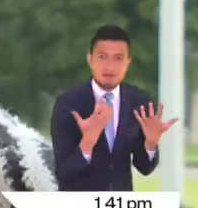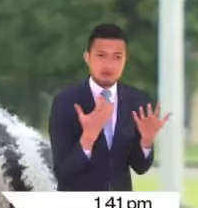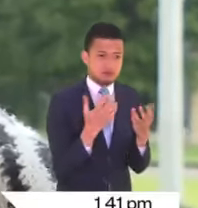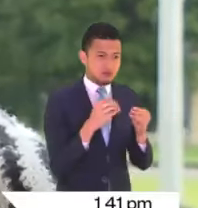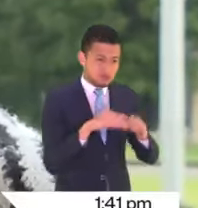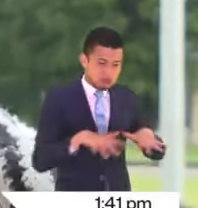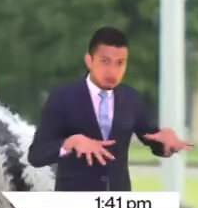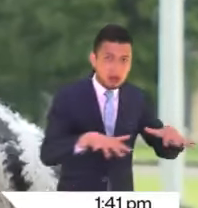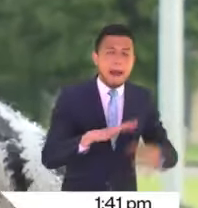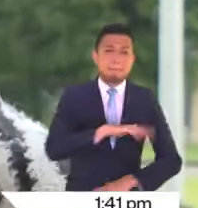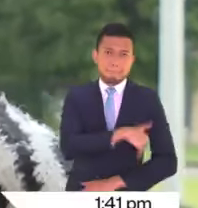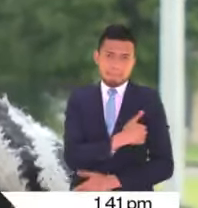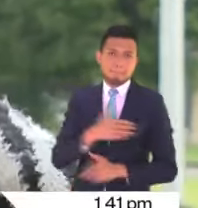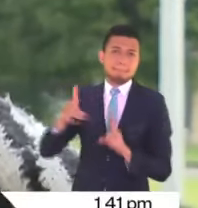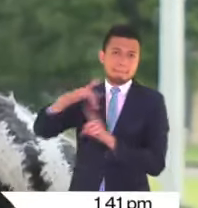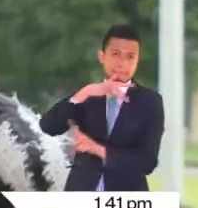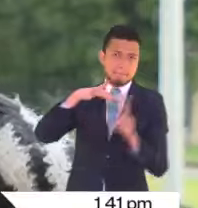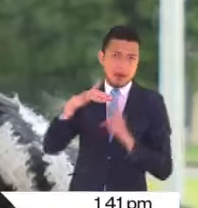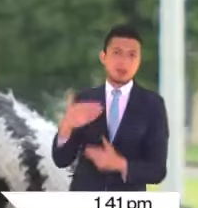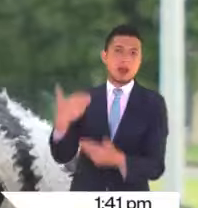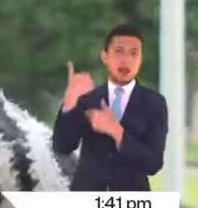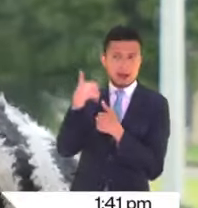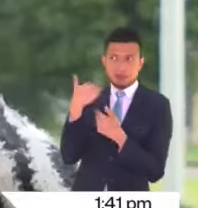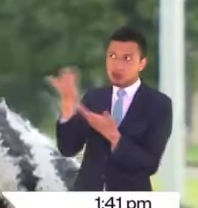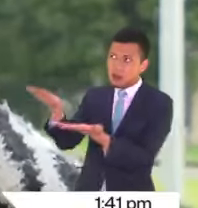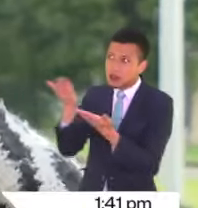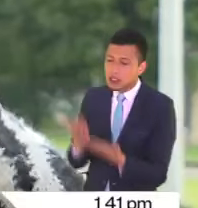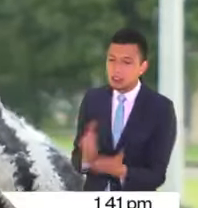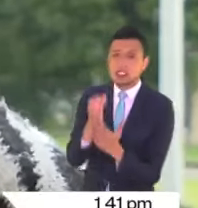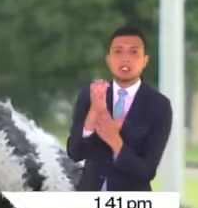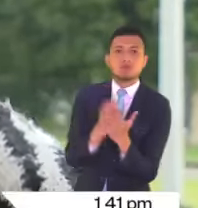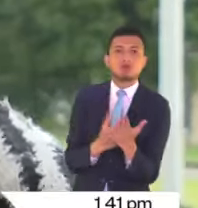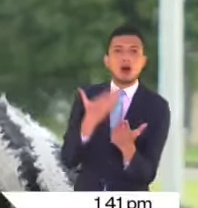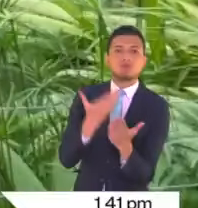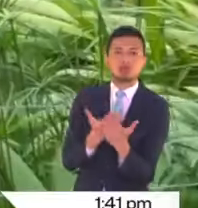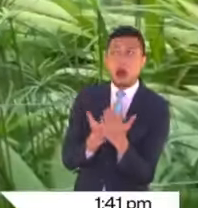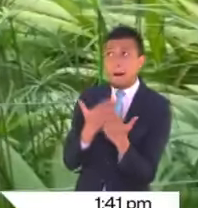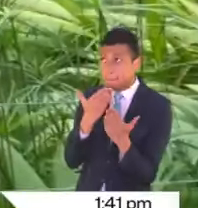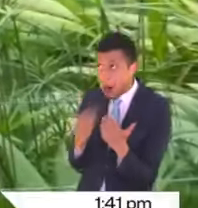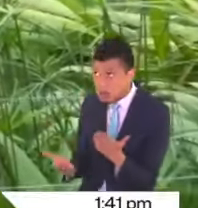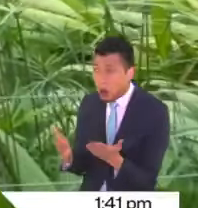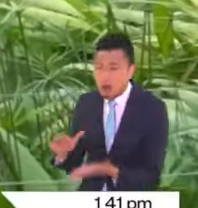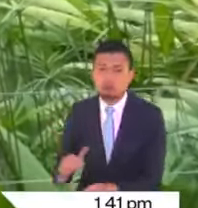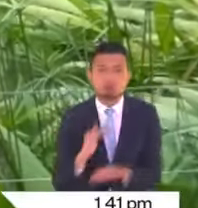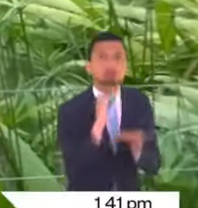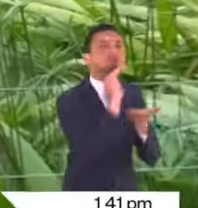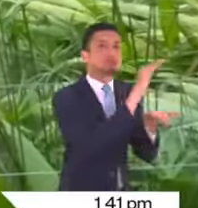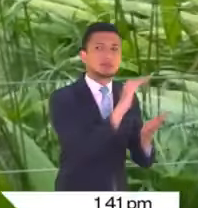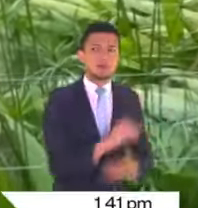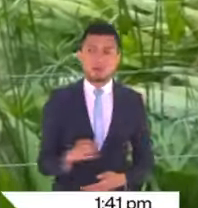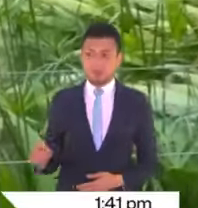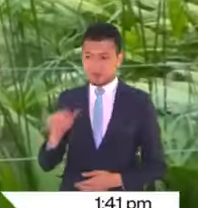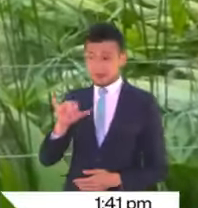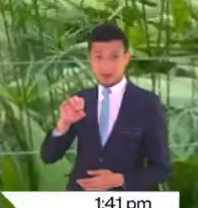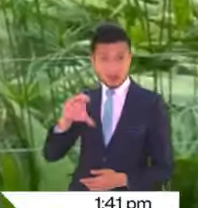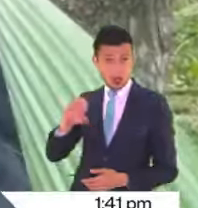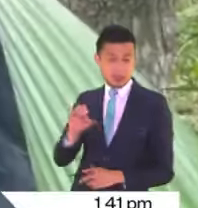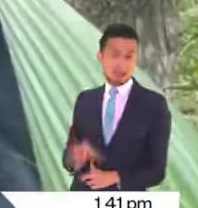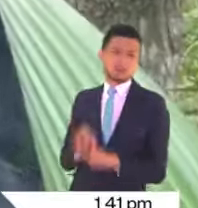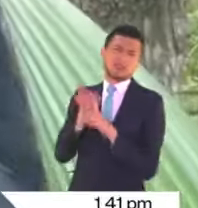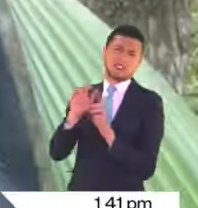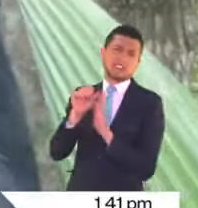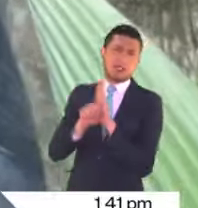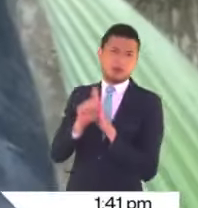el Ministerio de Ambiente al que le corresponde, digamos, expedir ese permiso. Yoko es tan especial como simbólico y luego